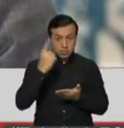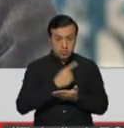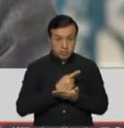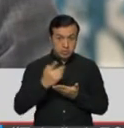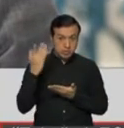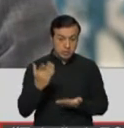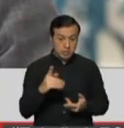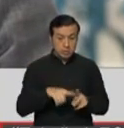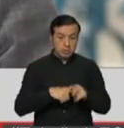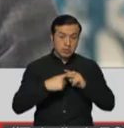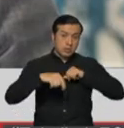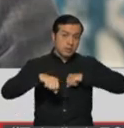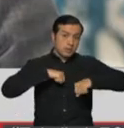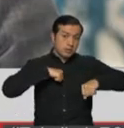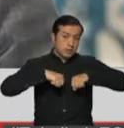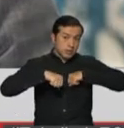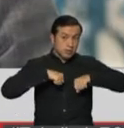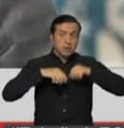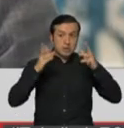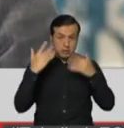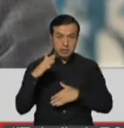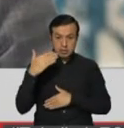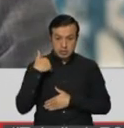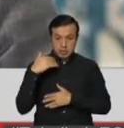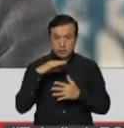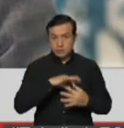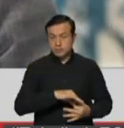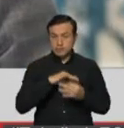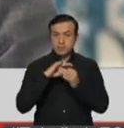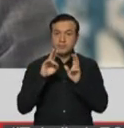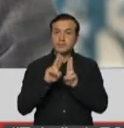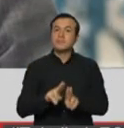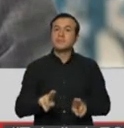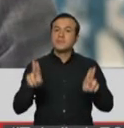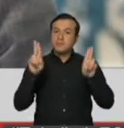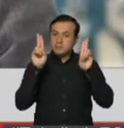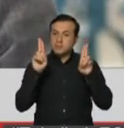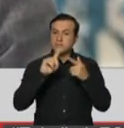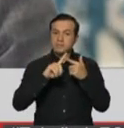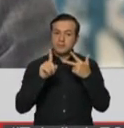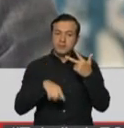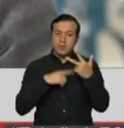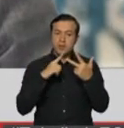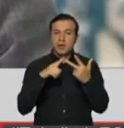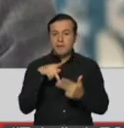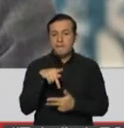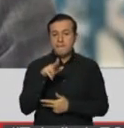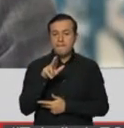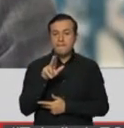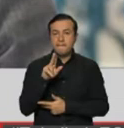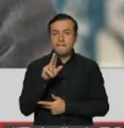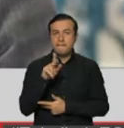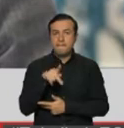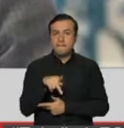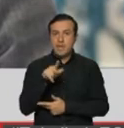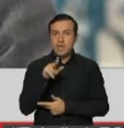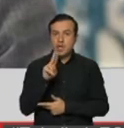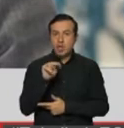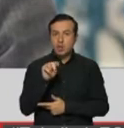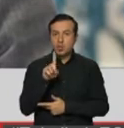a empezar a funcionar. Tenemos también cooperación con Naciones Unidas, con el PNUD, para asuntos indirectos con el